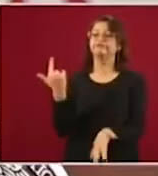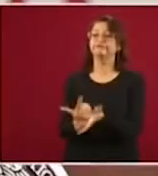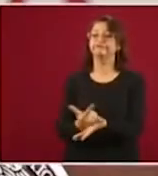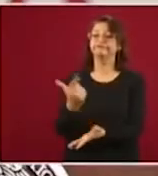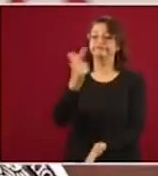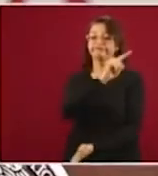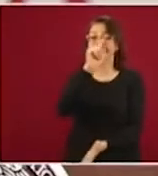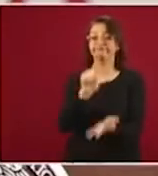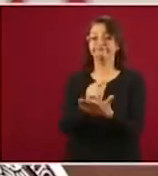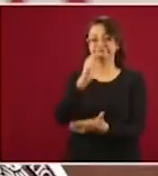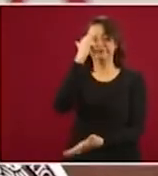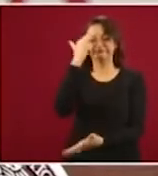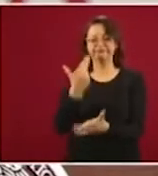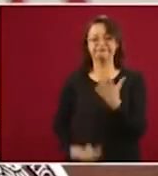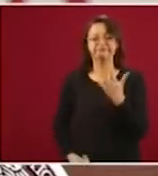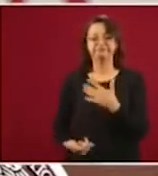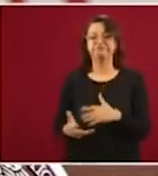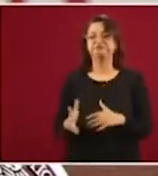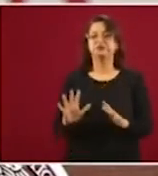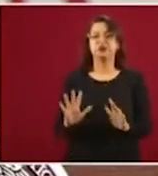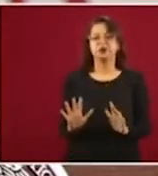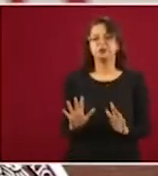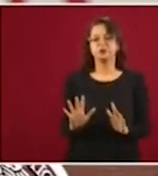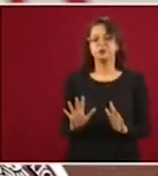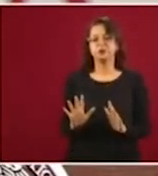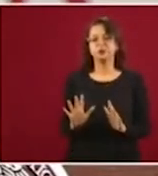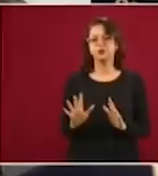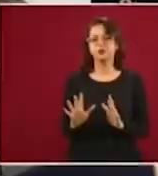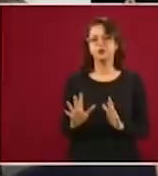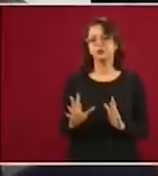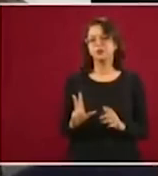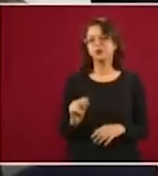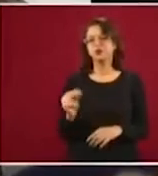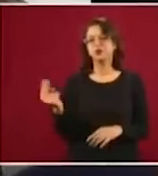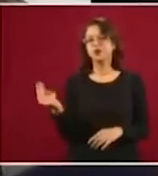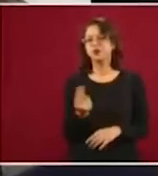electoral. Entonces, no hace falta